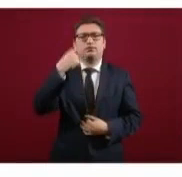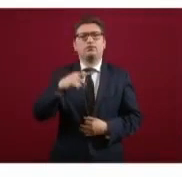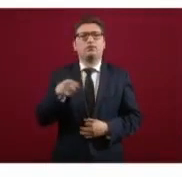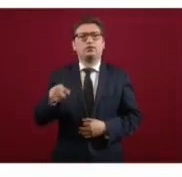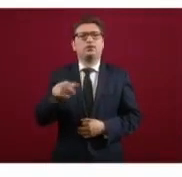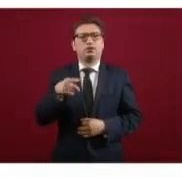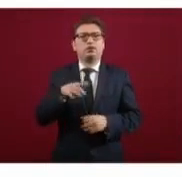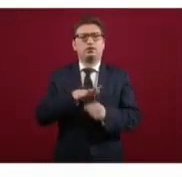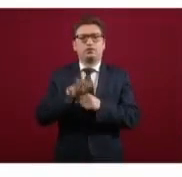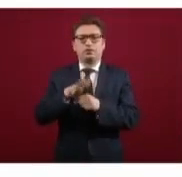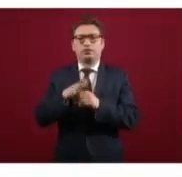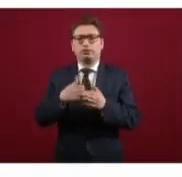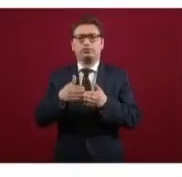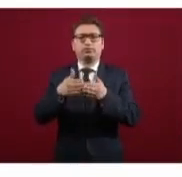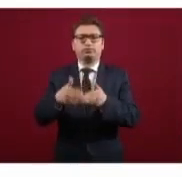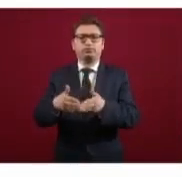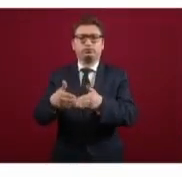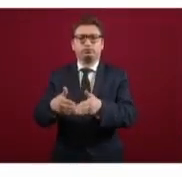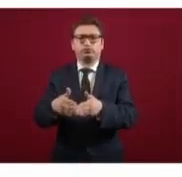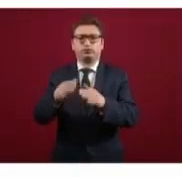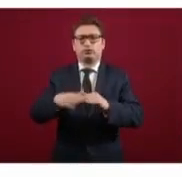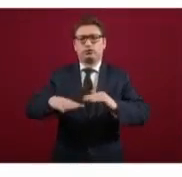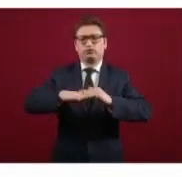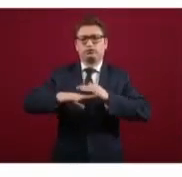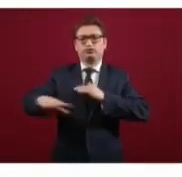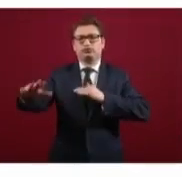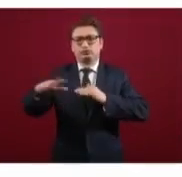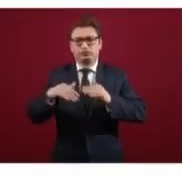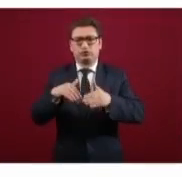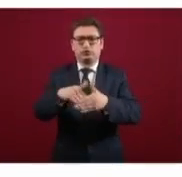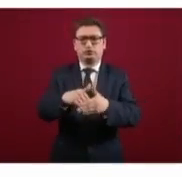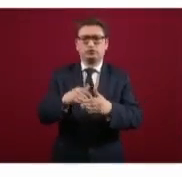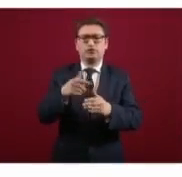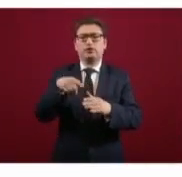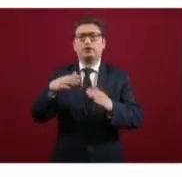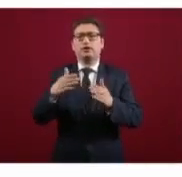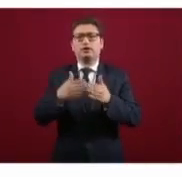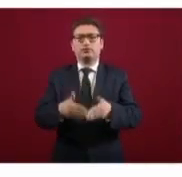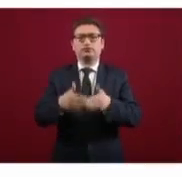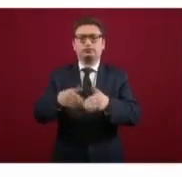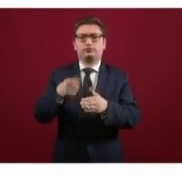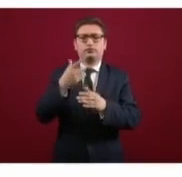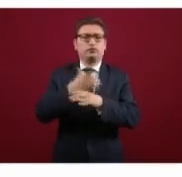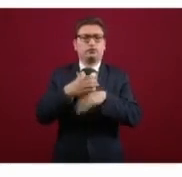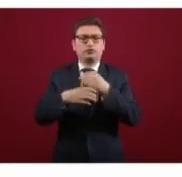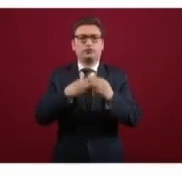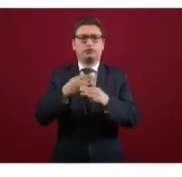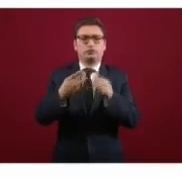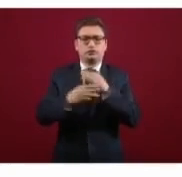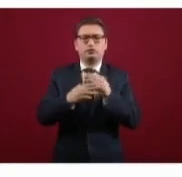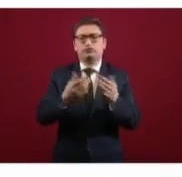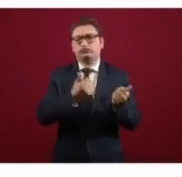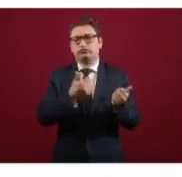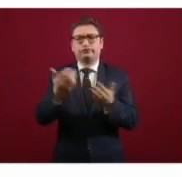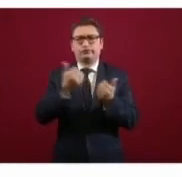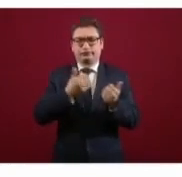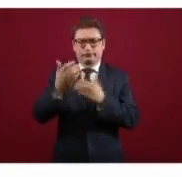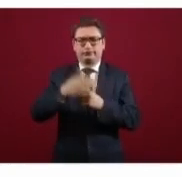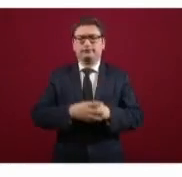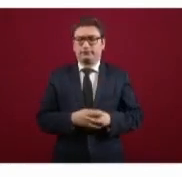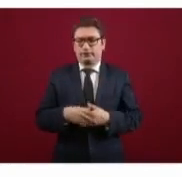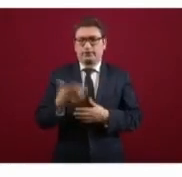lo que son buques estacionarios para plataformas para suministro de mercancías entonces en resumidas